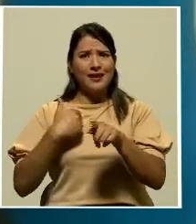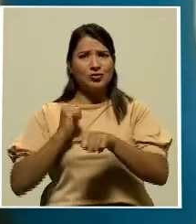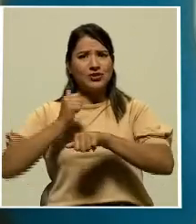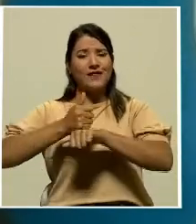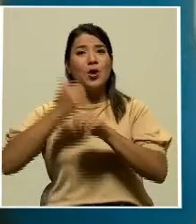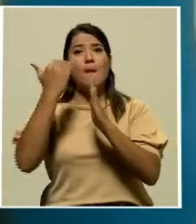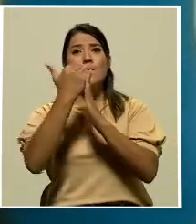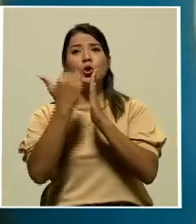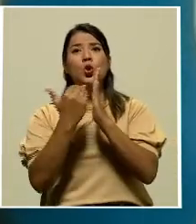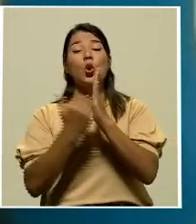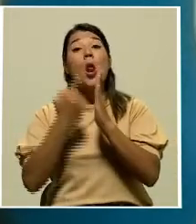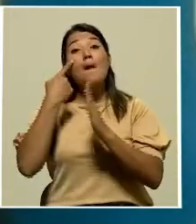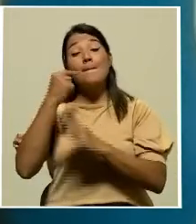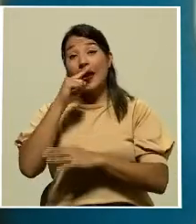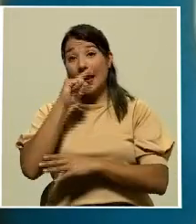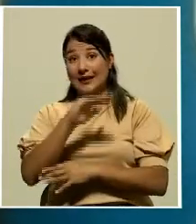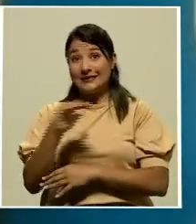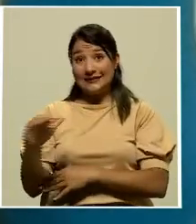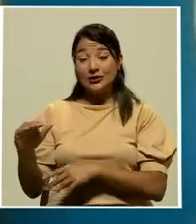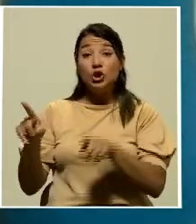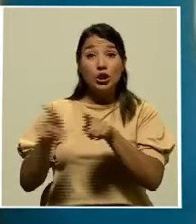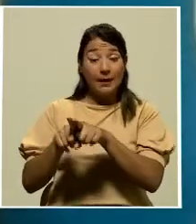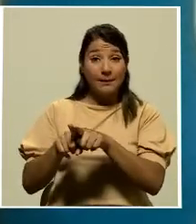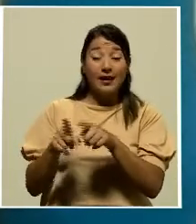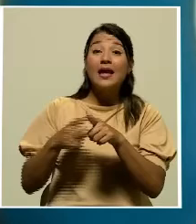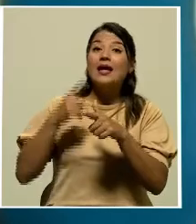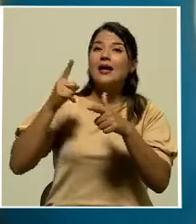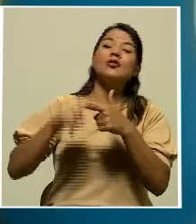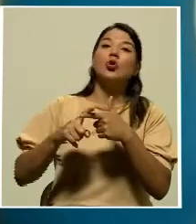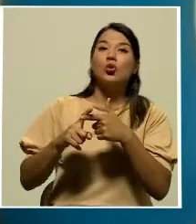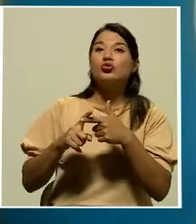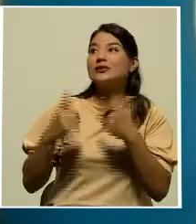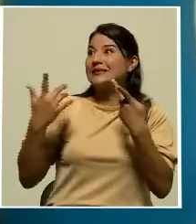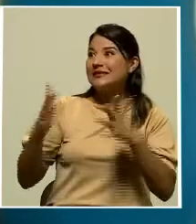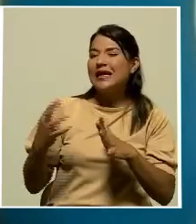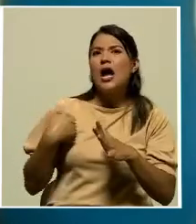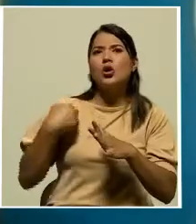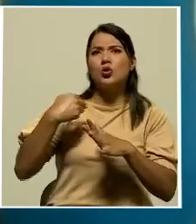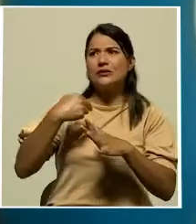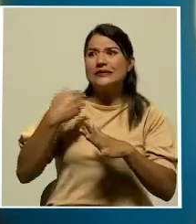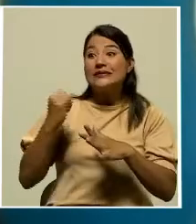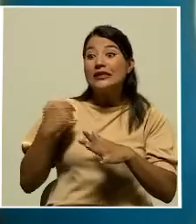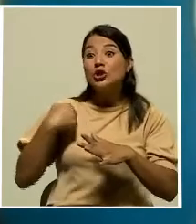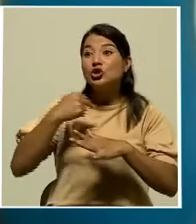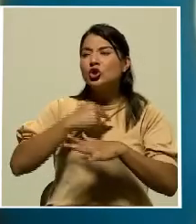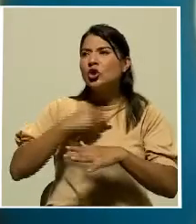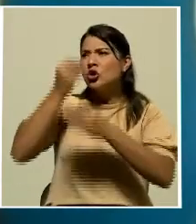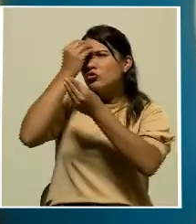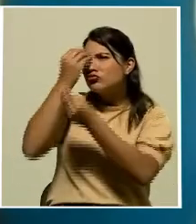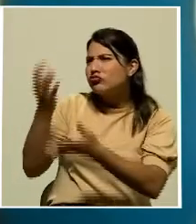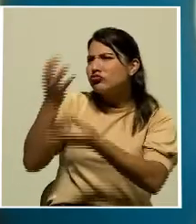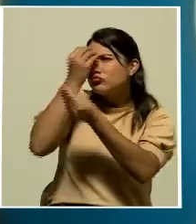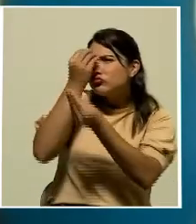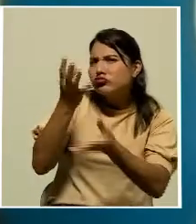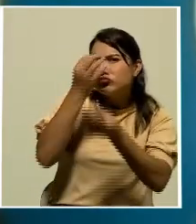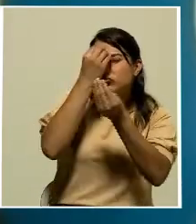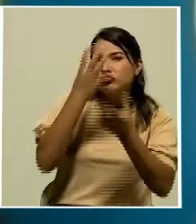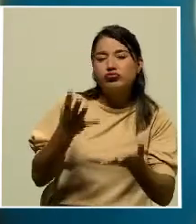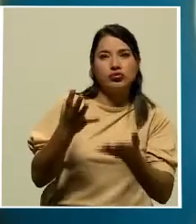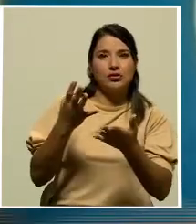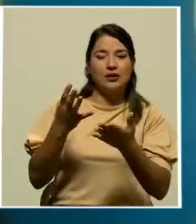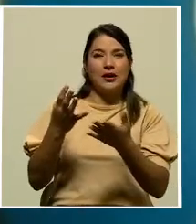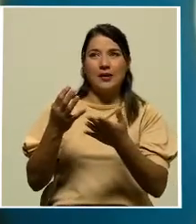para los niños también, ¿no? Entonces, hay una campaña de comunicación que desarrollamos, que el